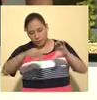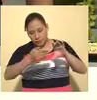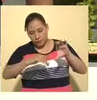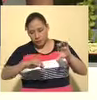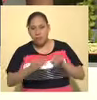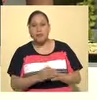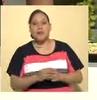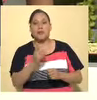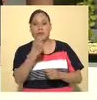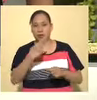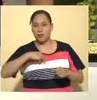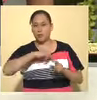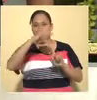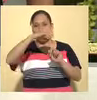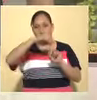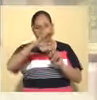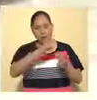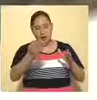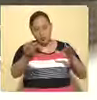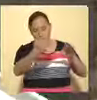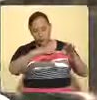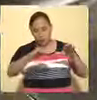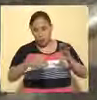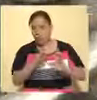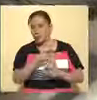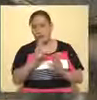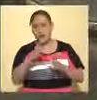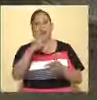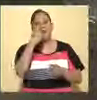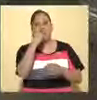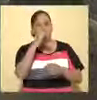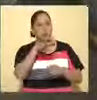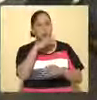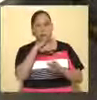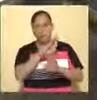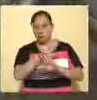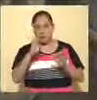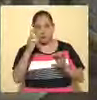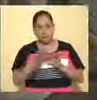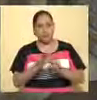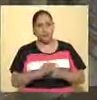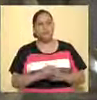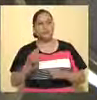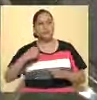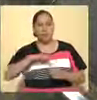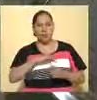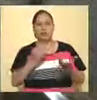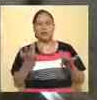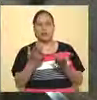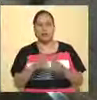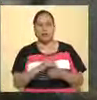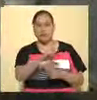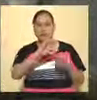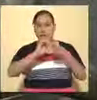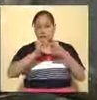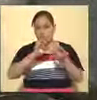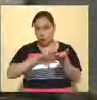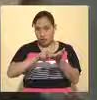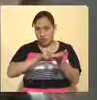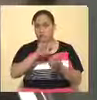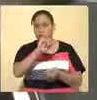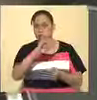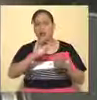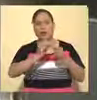acá nuestros champiñones ya previamente con el ajito y la cebolla. Entonces lo que vamos a hacer aquí... ¿Los frijoles son frijoles negros?